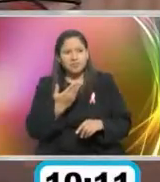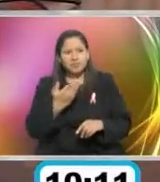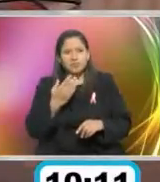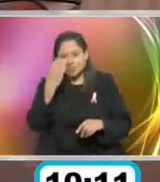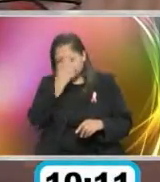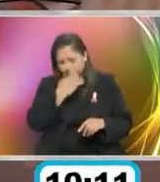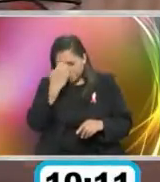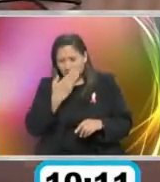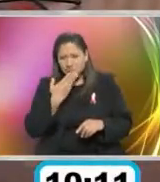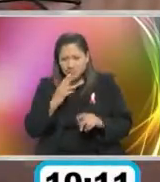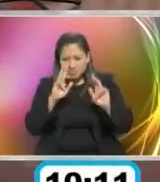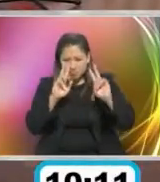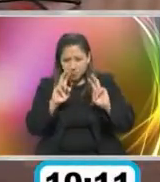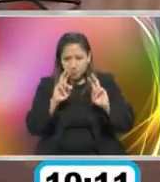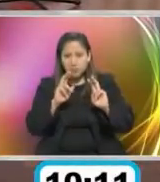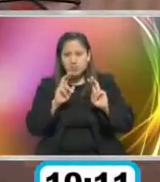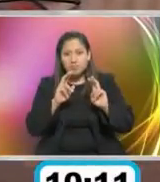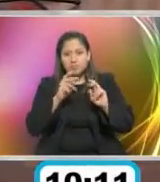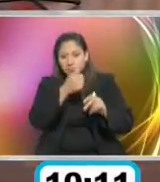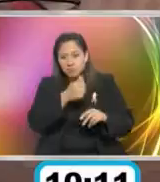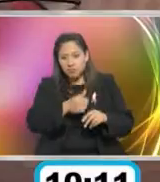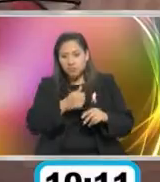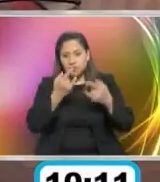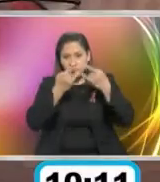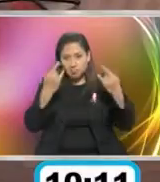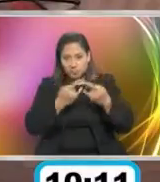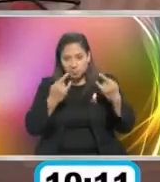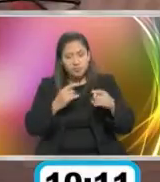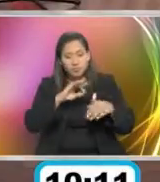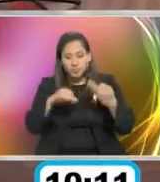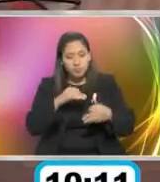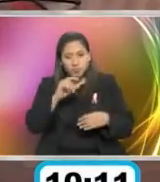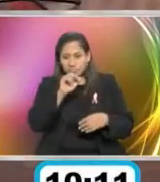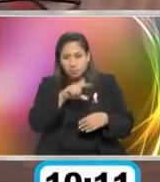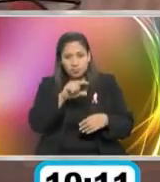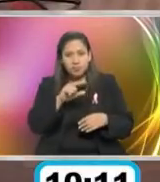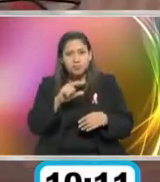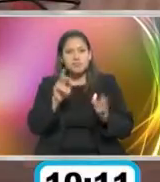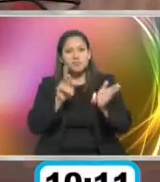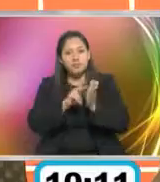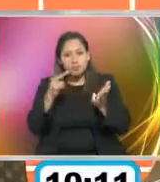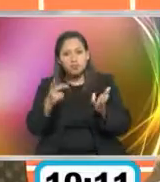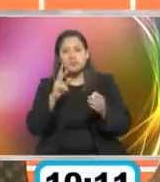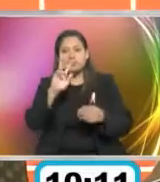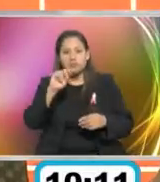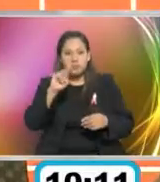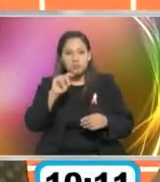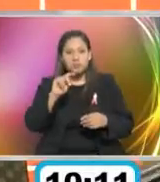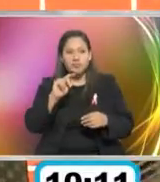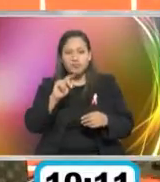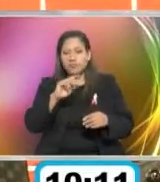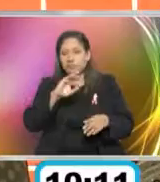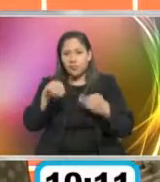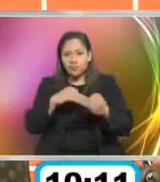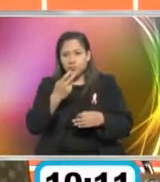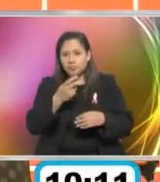analizamos bien el contenido de cada uno de los corridos, todos hablan lo mismo que habla el periódico, la televisión y todo.